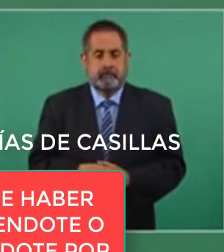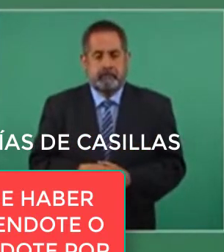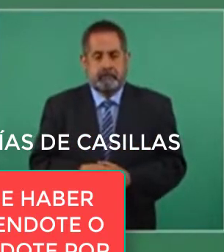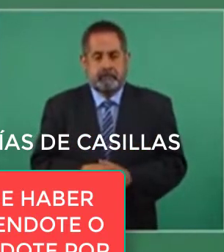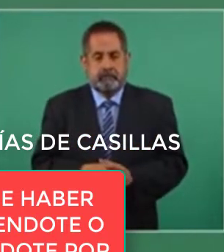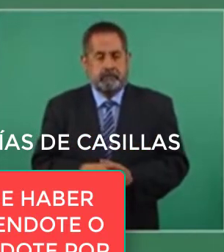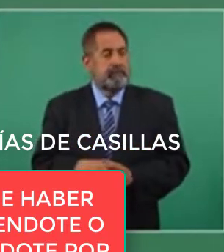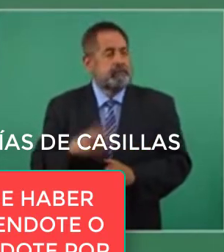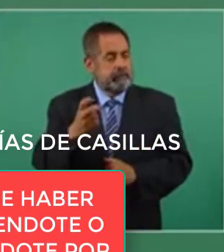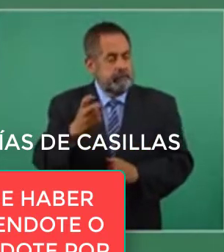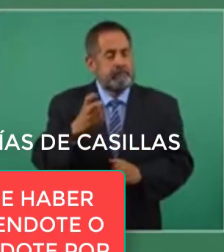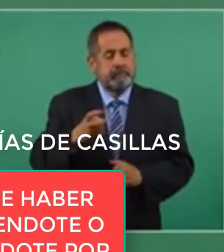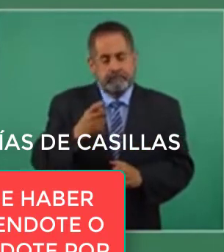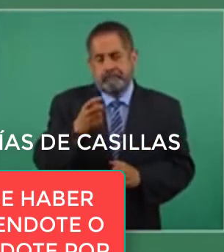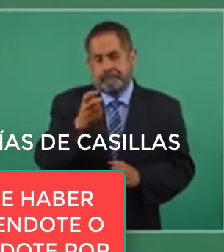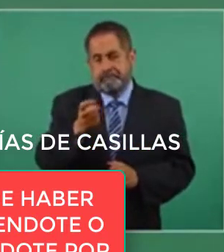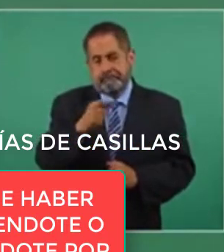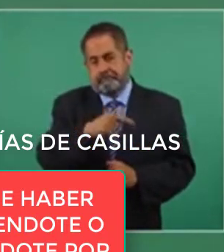Por eso